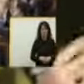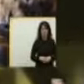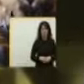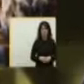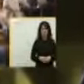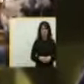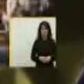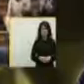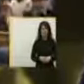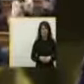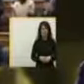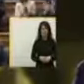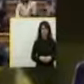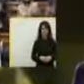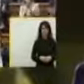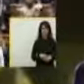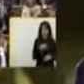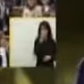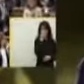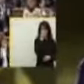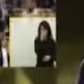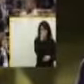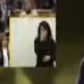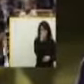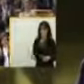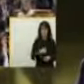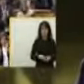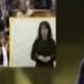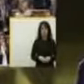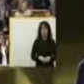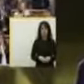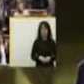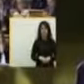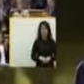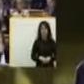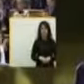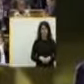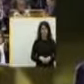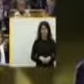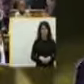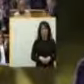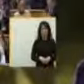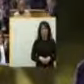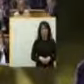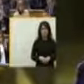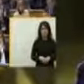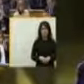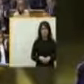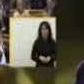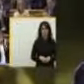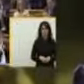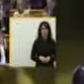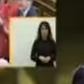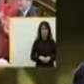gañadora e vencedora, o día 21 de dezembro podía estar iniciando unha interlocución con Ciudadanos, que son ao mesmo